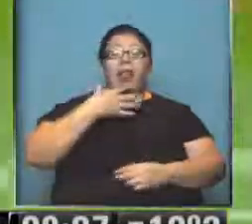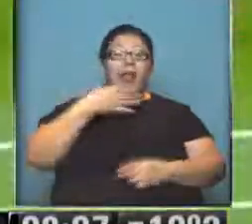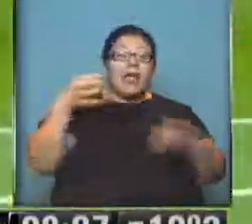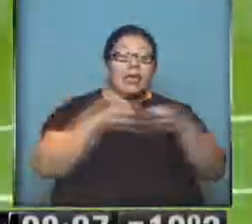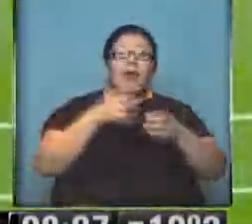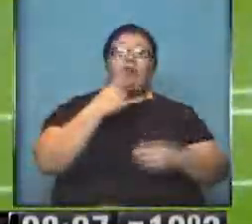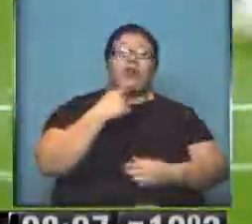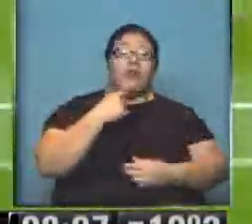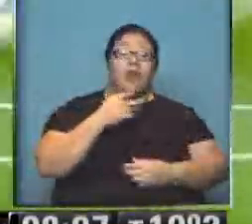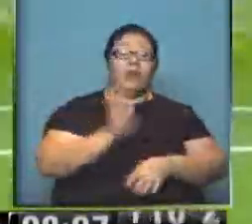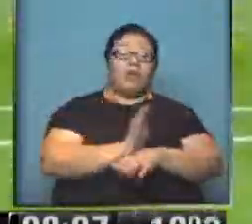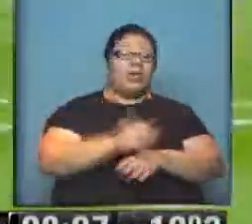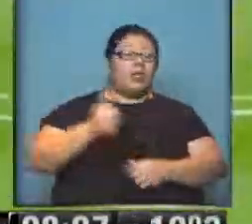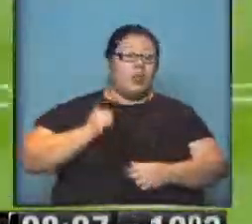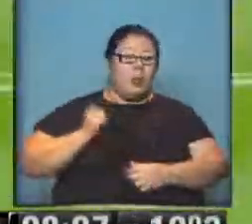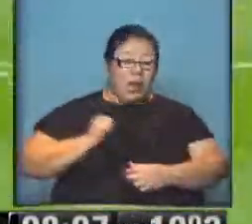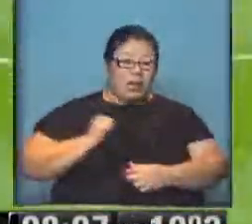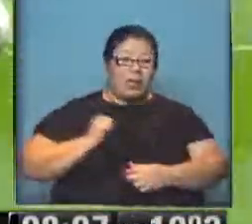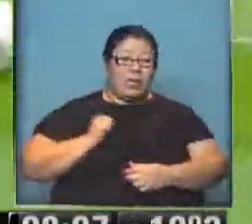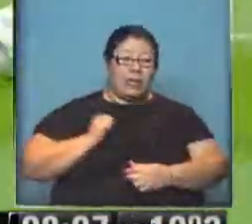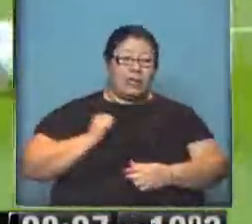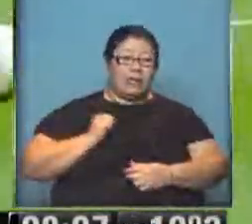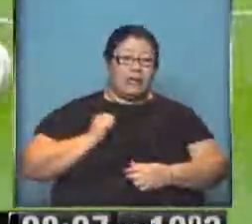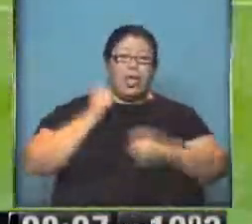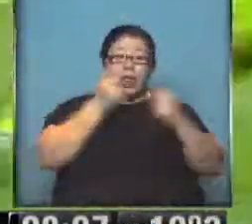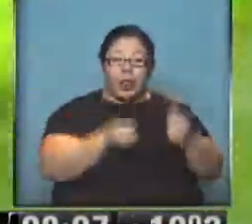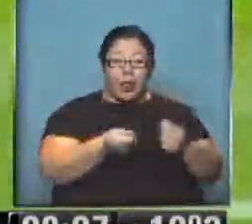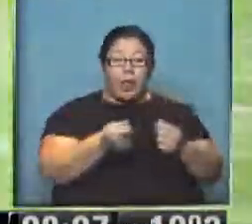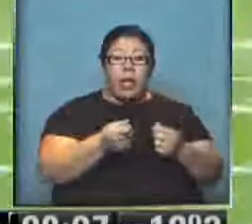decíamos, está pensando en el partido de mañana ante Guaraní